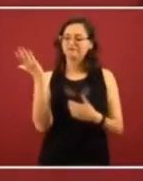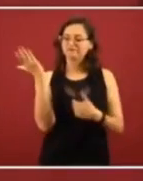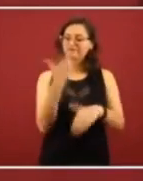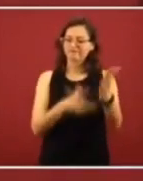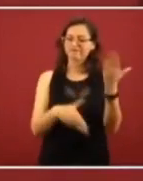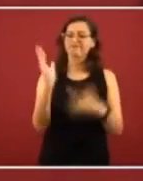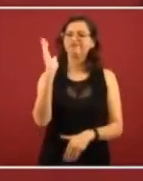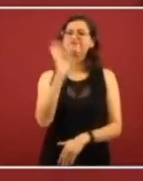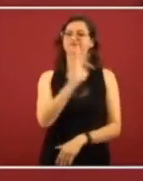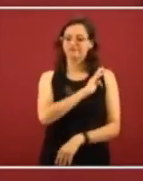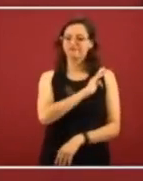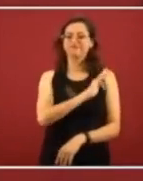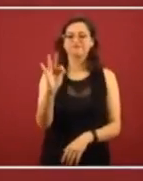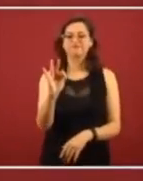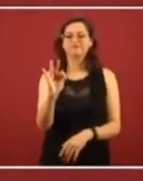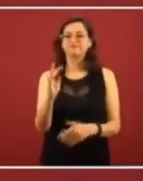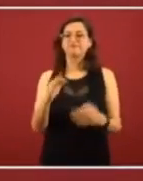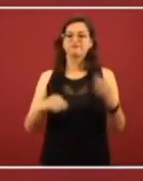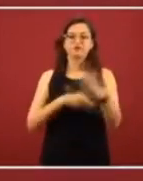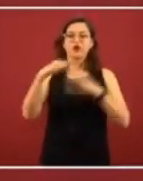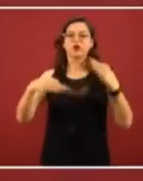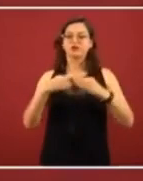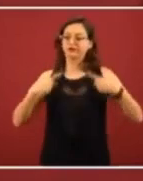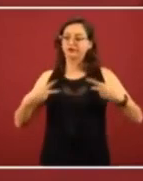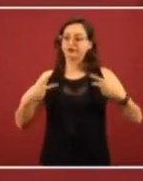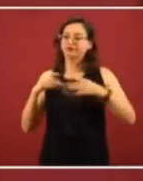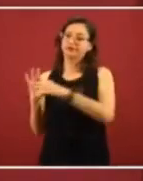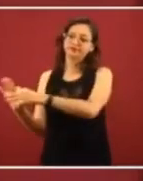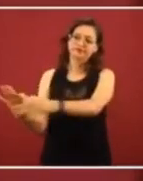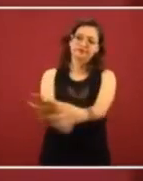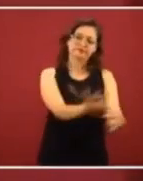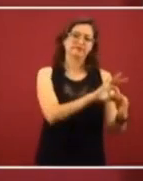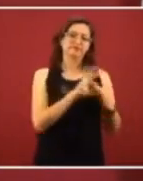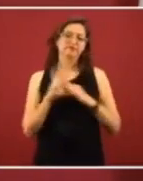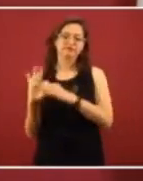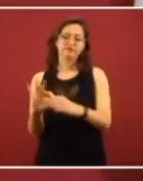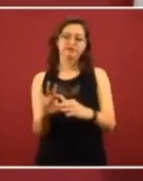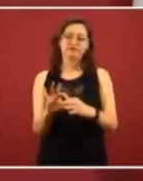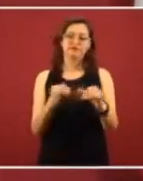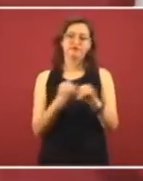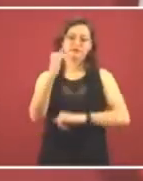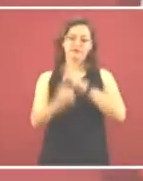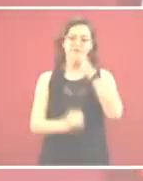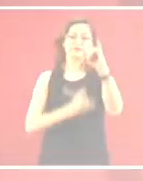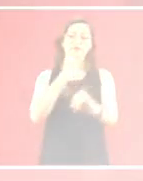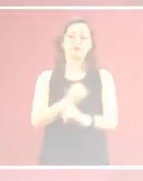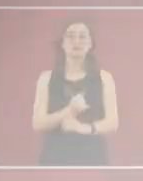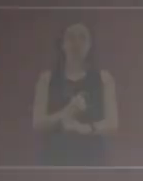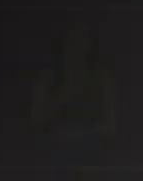con la fraternidad universal. Ese fue el mensaje.